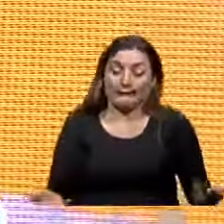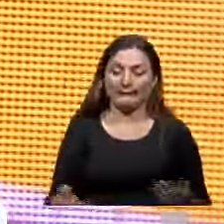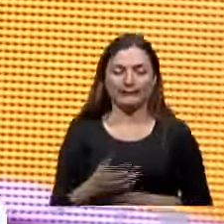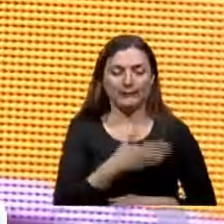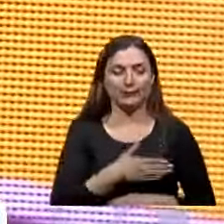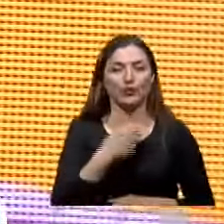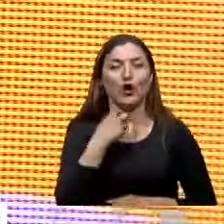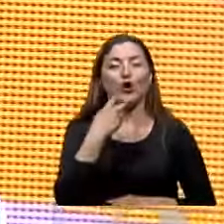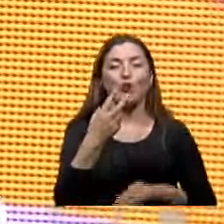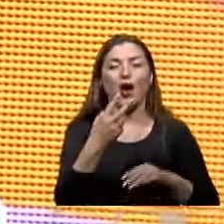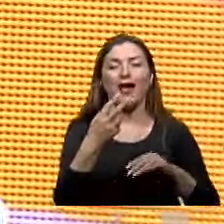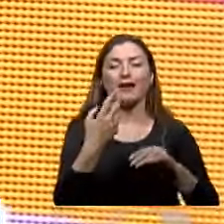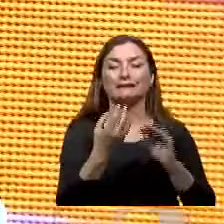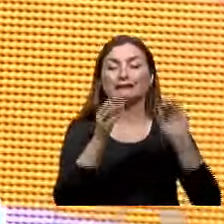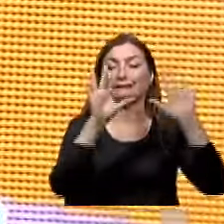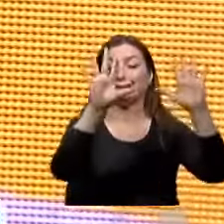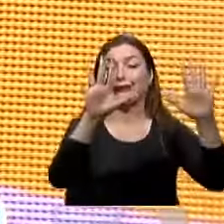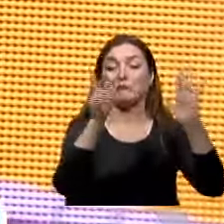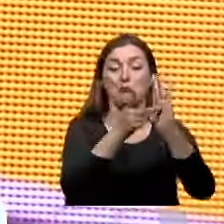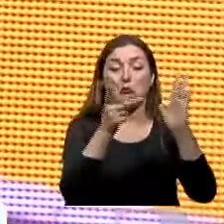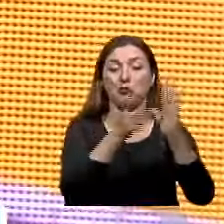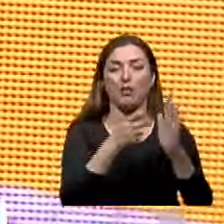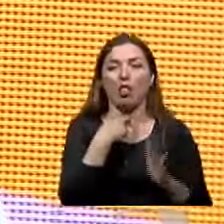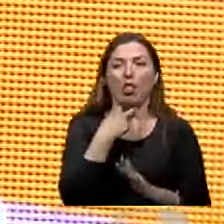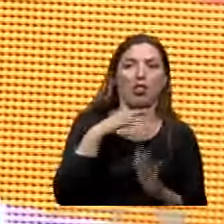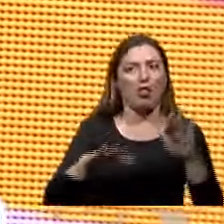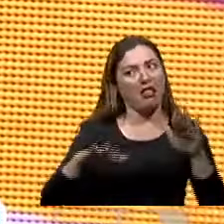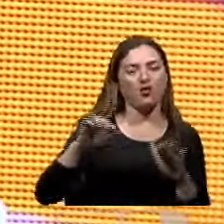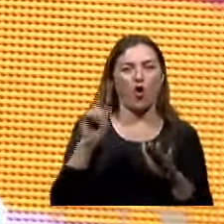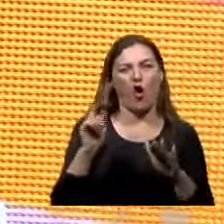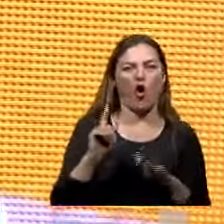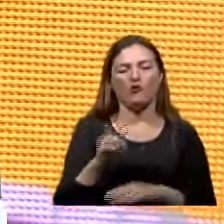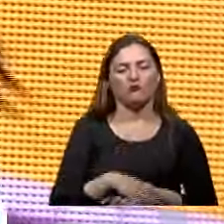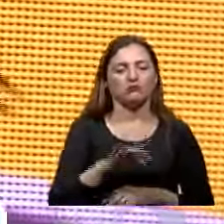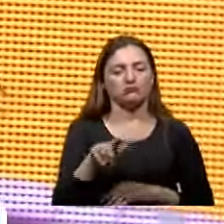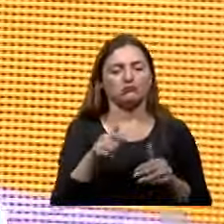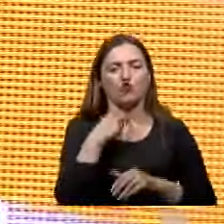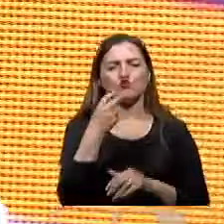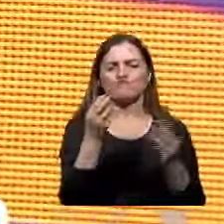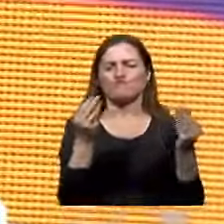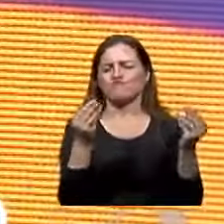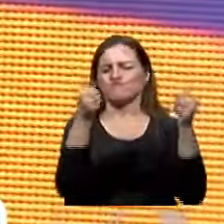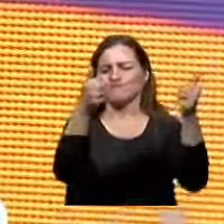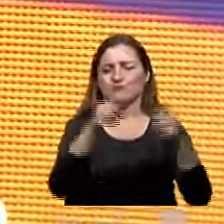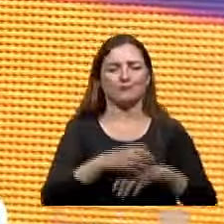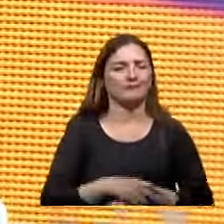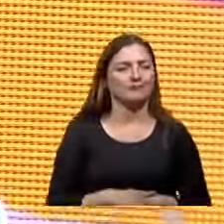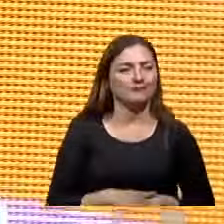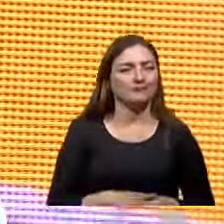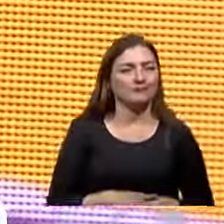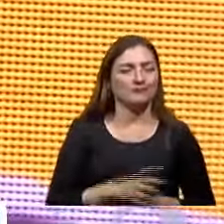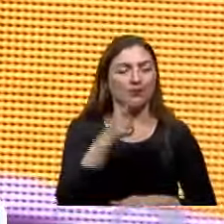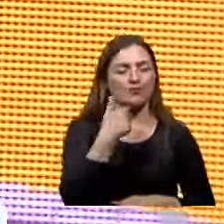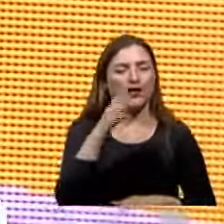la afinación 10 de 10, no se lo olviden, que ella hace unas cosas así como cuando ve que alguien se desafina. No creo. Ok, ¿y